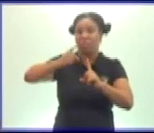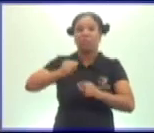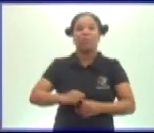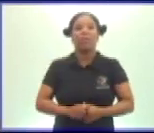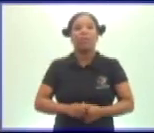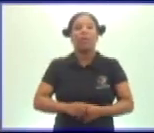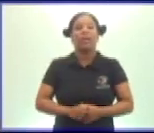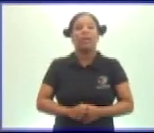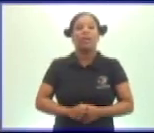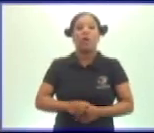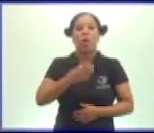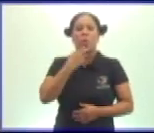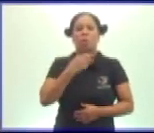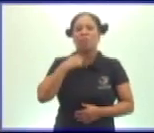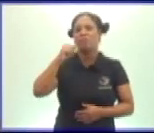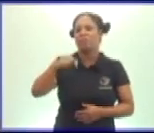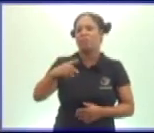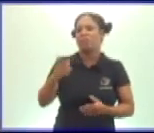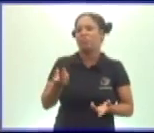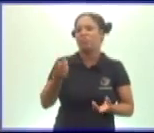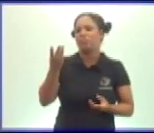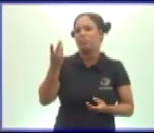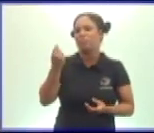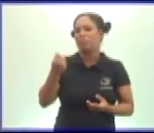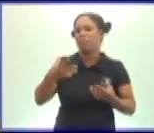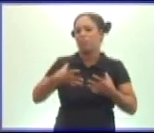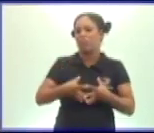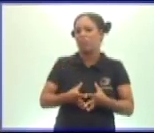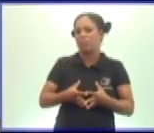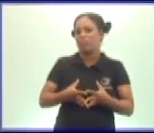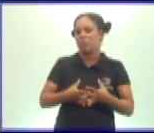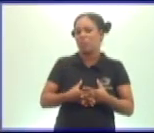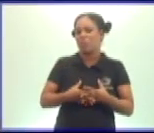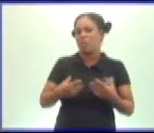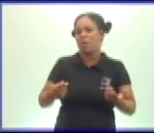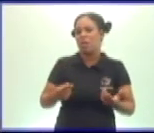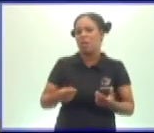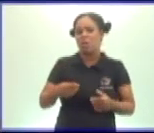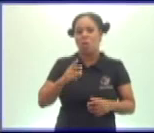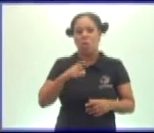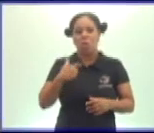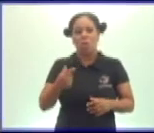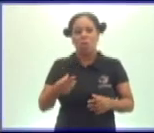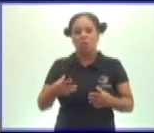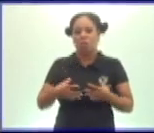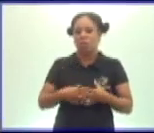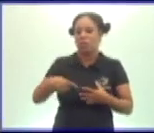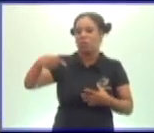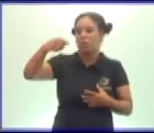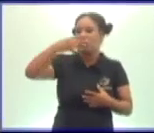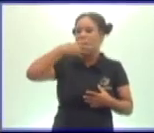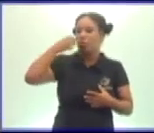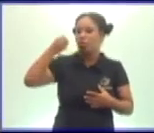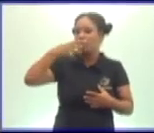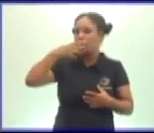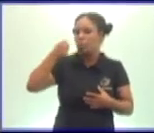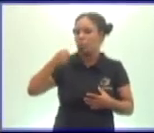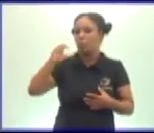energéticos relacionados con las interacciones soluto-soluto, disolvente-disolvente, con respecto a las interacciones